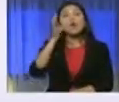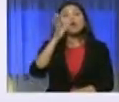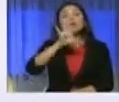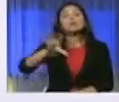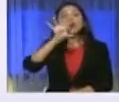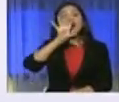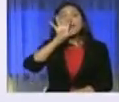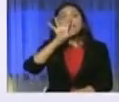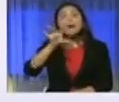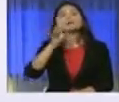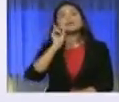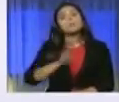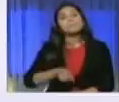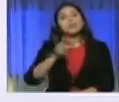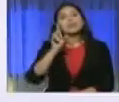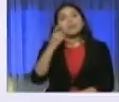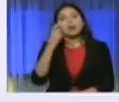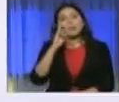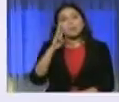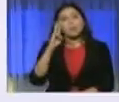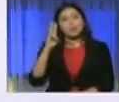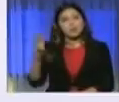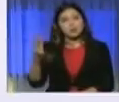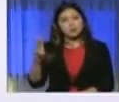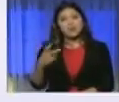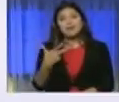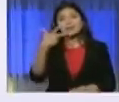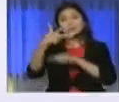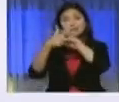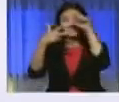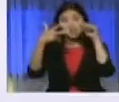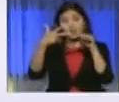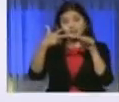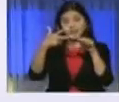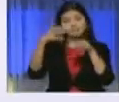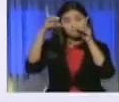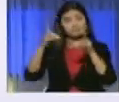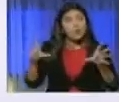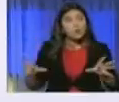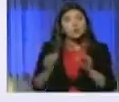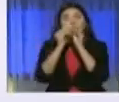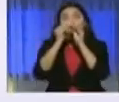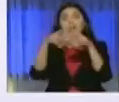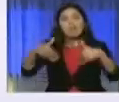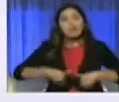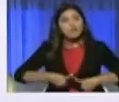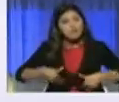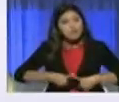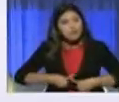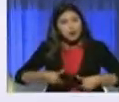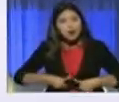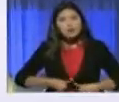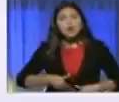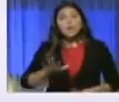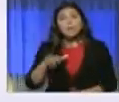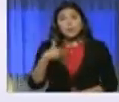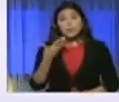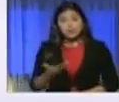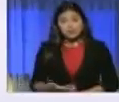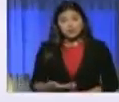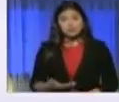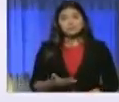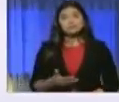y del gran polo patriótico. Tres líneas que resumen todo el esfuerzo para tener